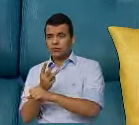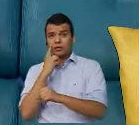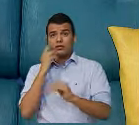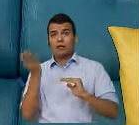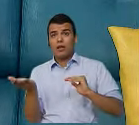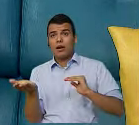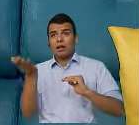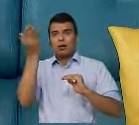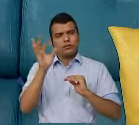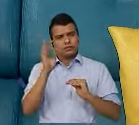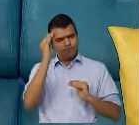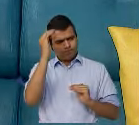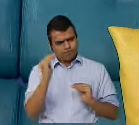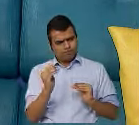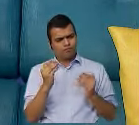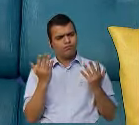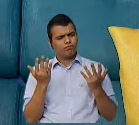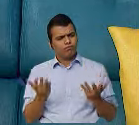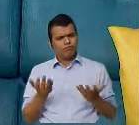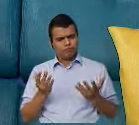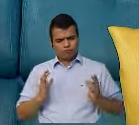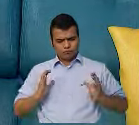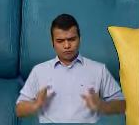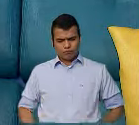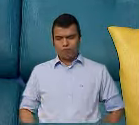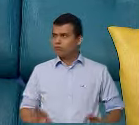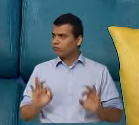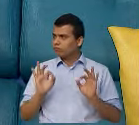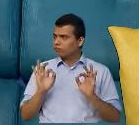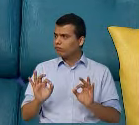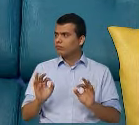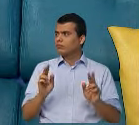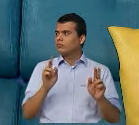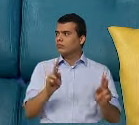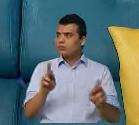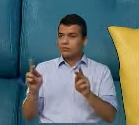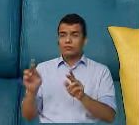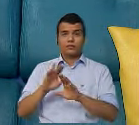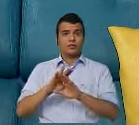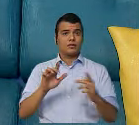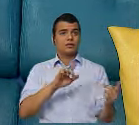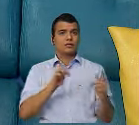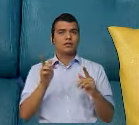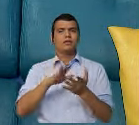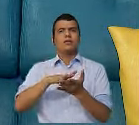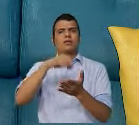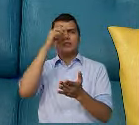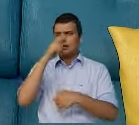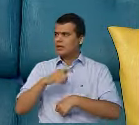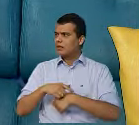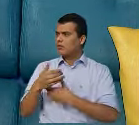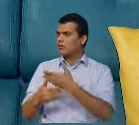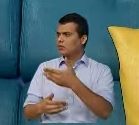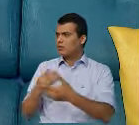tanto. ¿Esto es cierto? ¿Cómo se produce en el cuerpo para que nuestros televidentes entiendan un poco mejor y sepan la frecuencia con la que tienen que